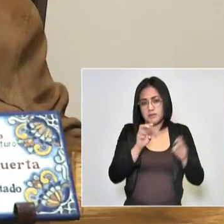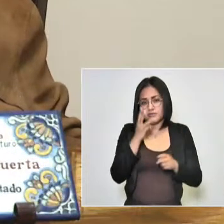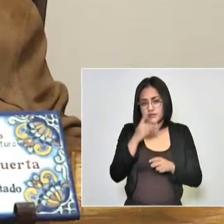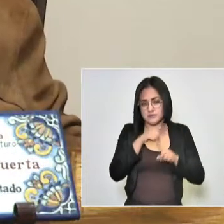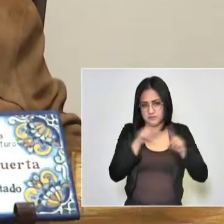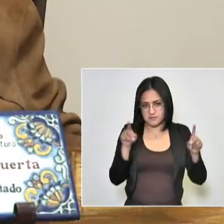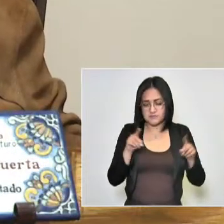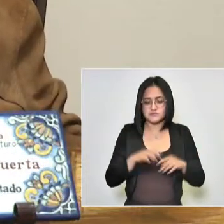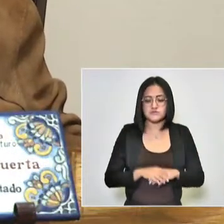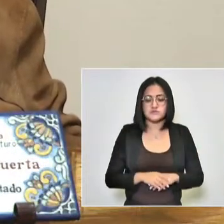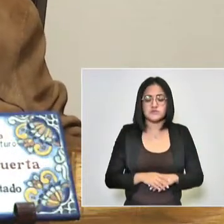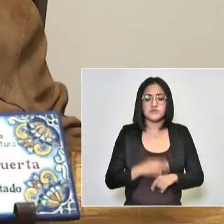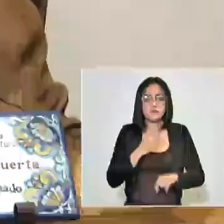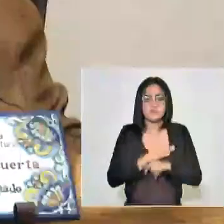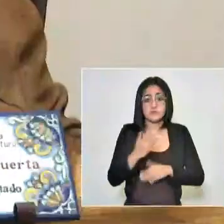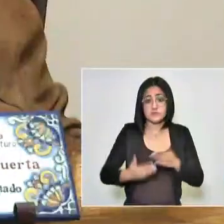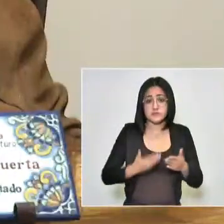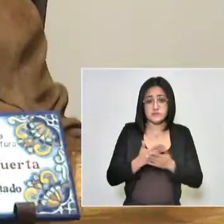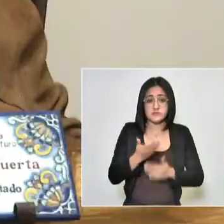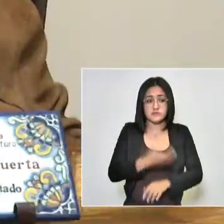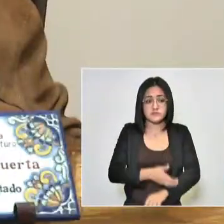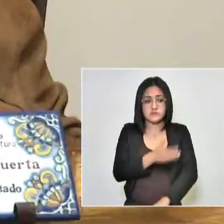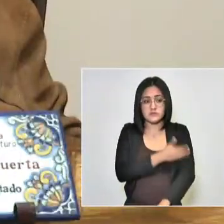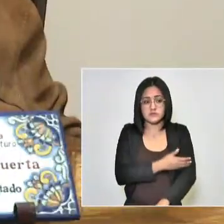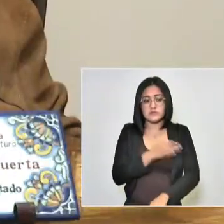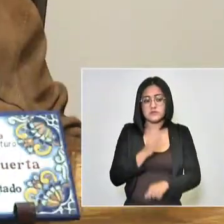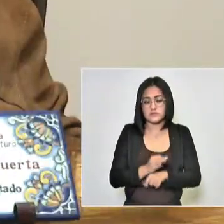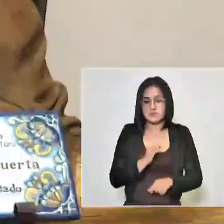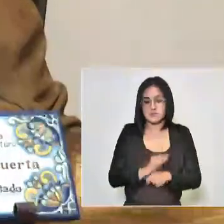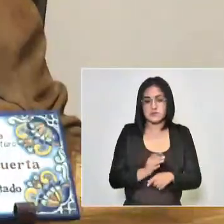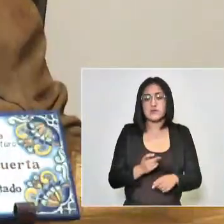Y le voy a pedir que nos acompañe una vez por semana,